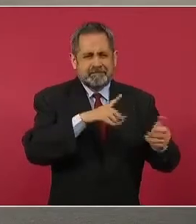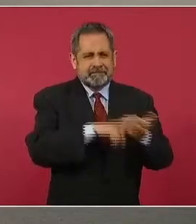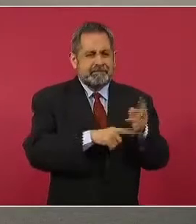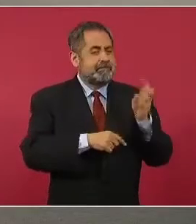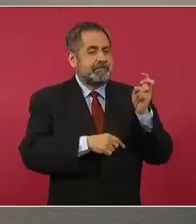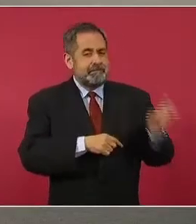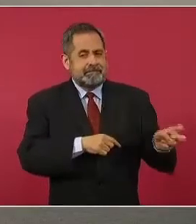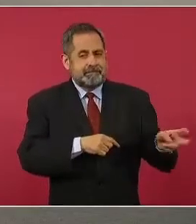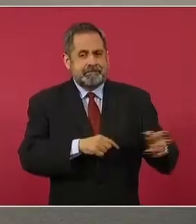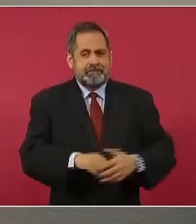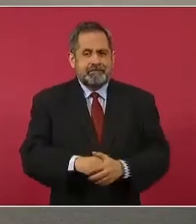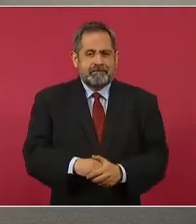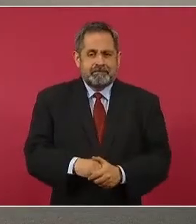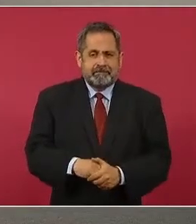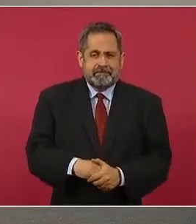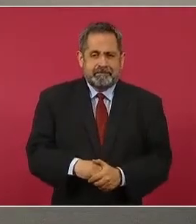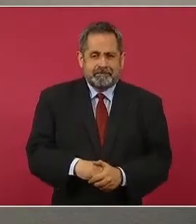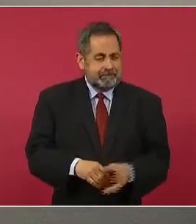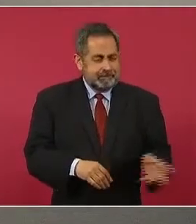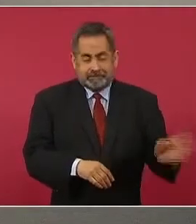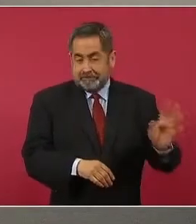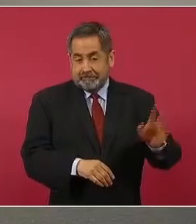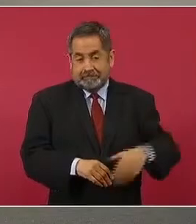con Peña.